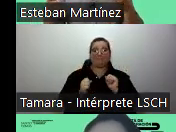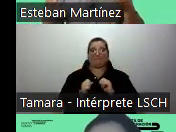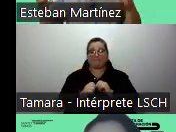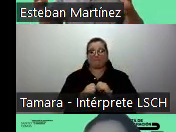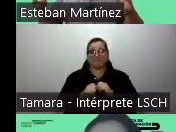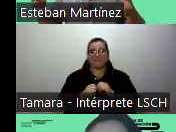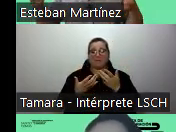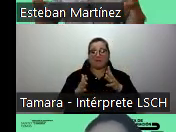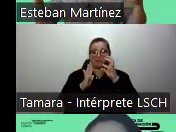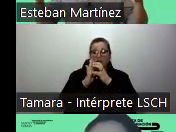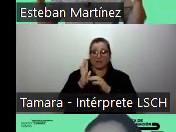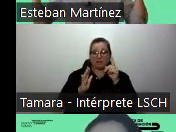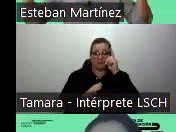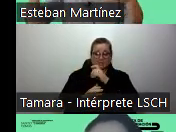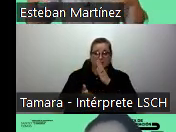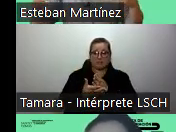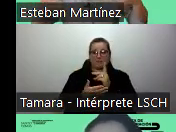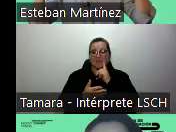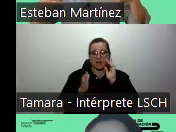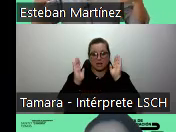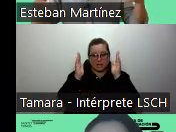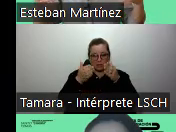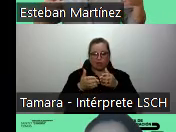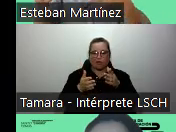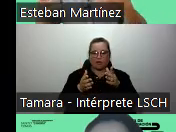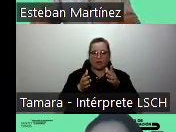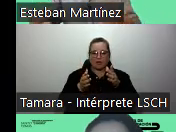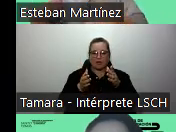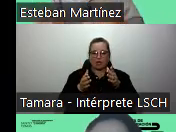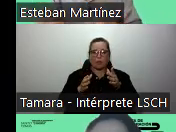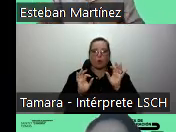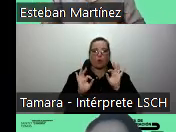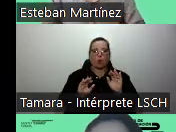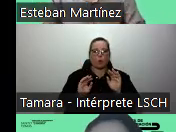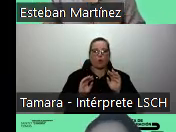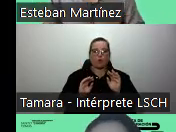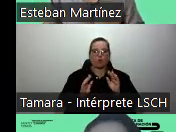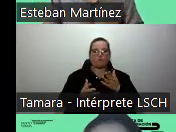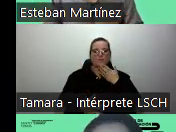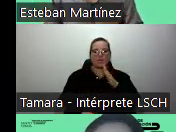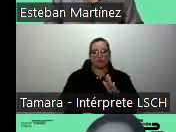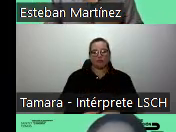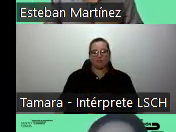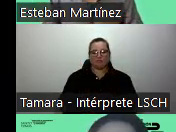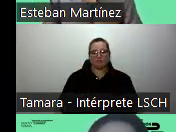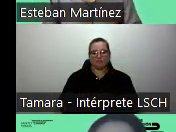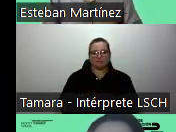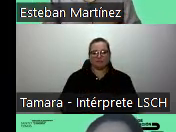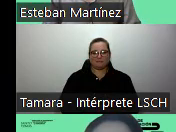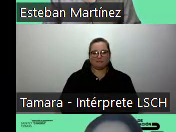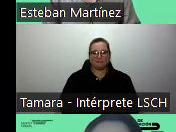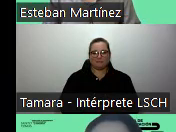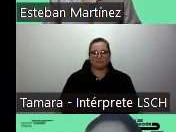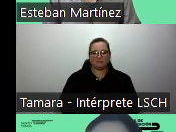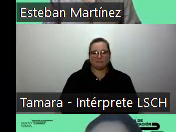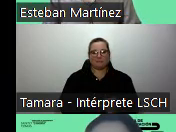asignaturas que son más difíciles tienes que tener un entorno que sea mucho más adecuado que para una asignatura que te guste perfecto